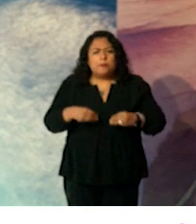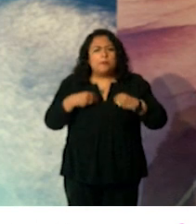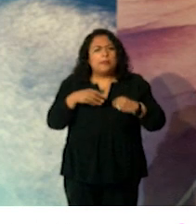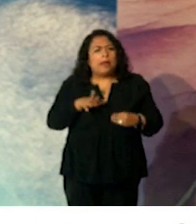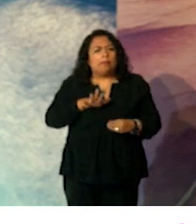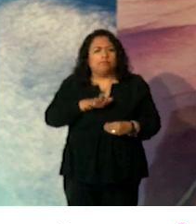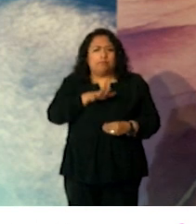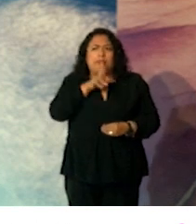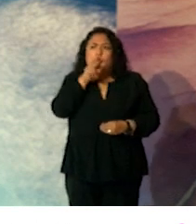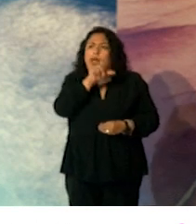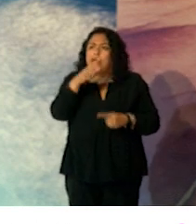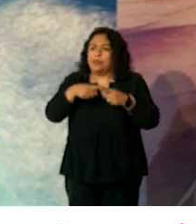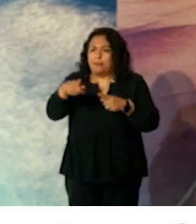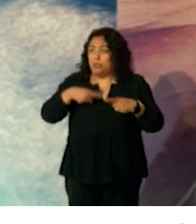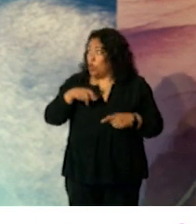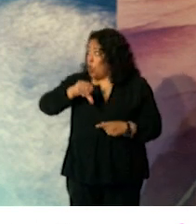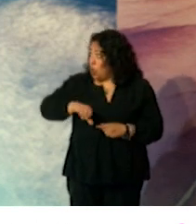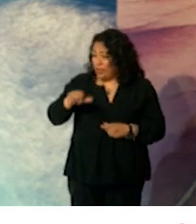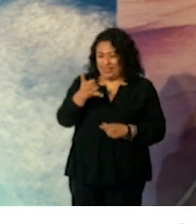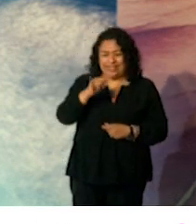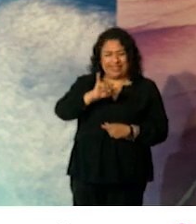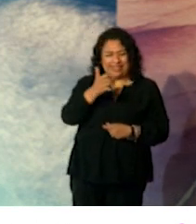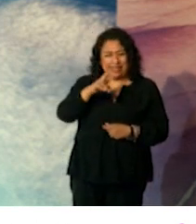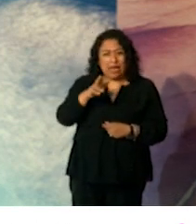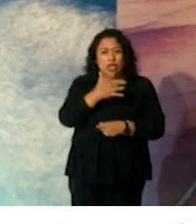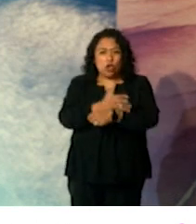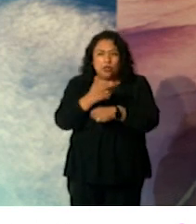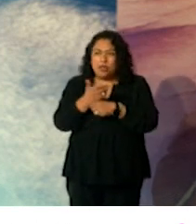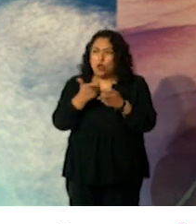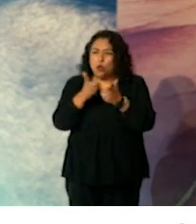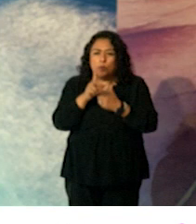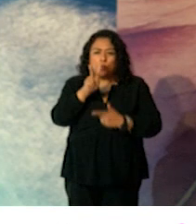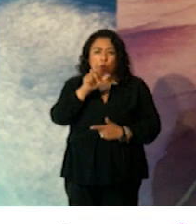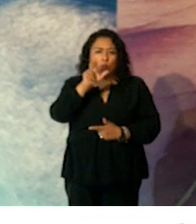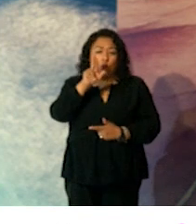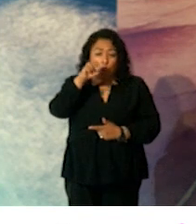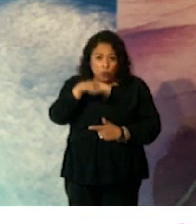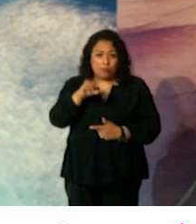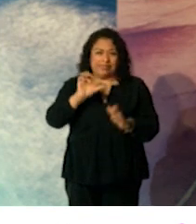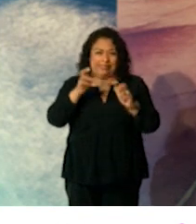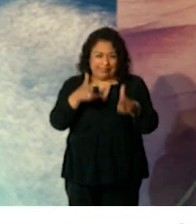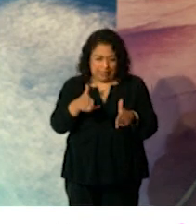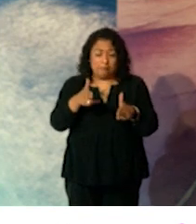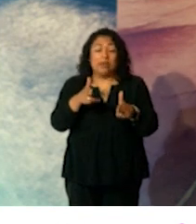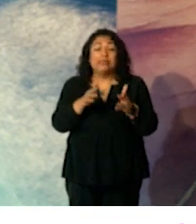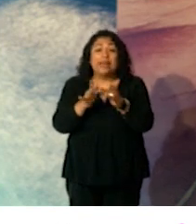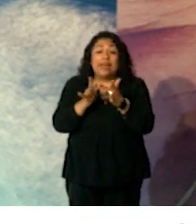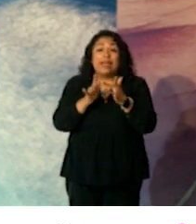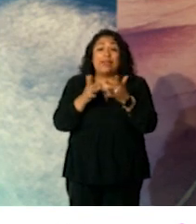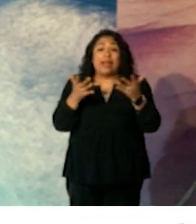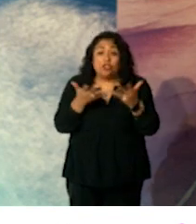las personas. Iyari es el actual coordinador del grupo juvenil Volum Chiapas y miembro de Reacciona, Red de